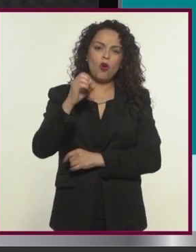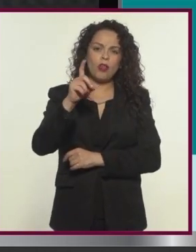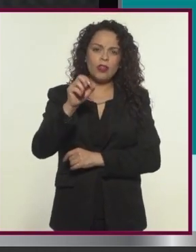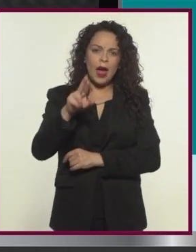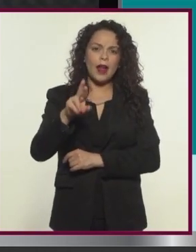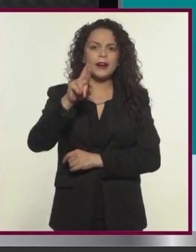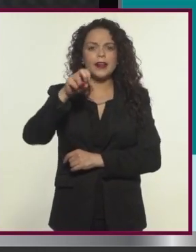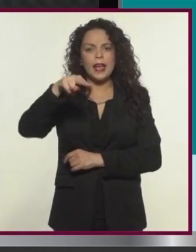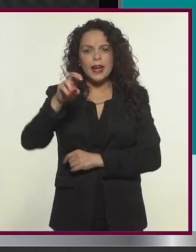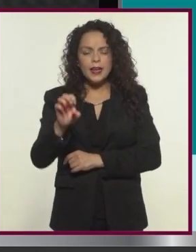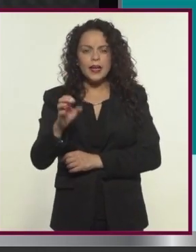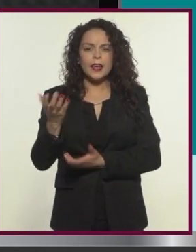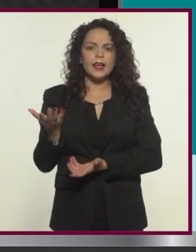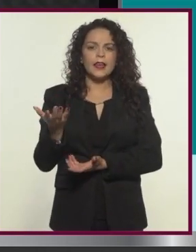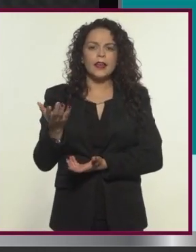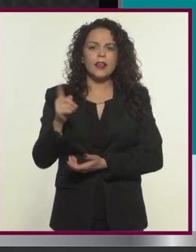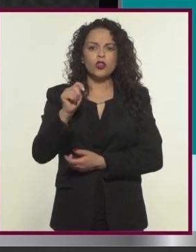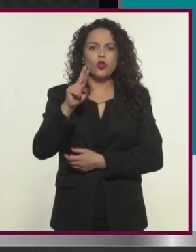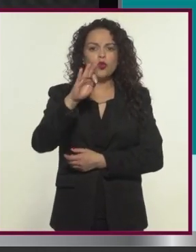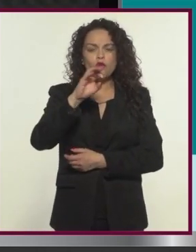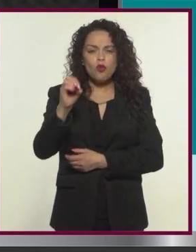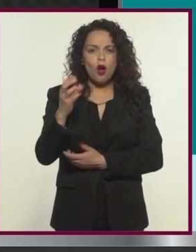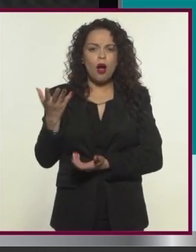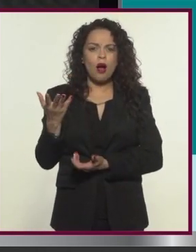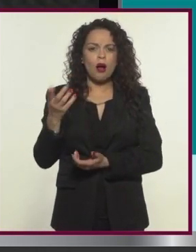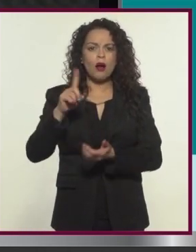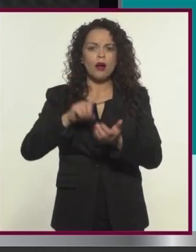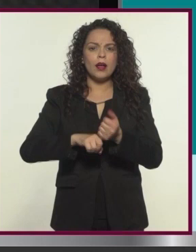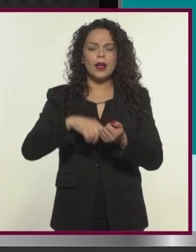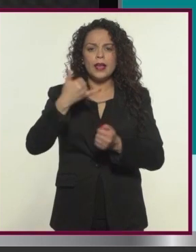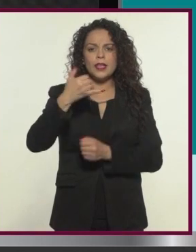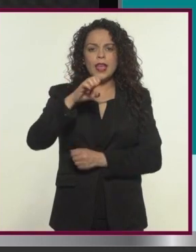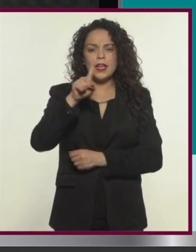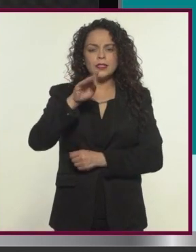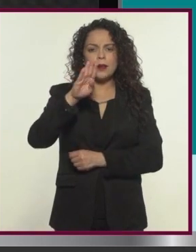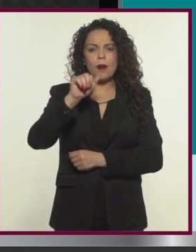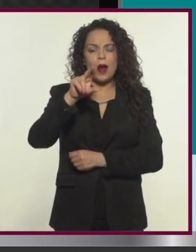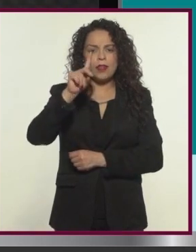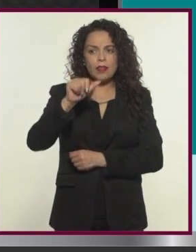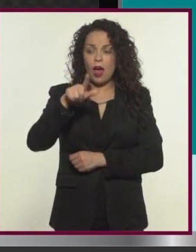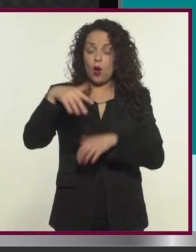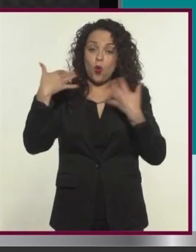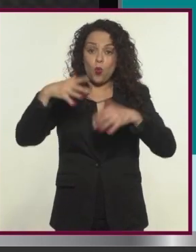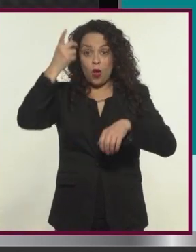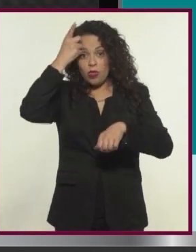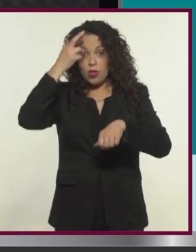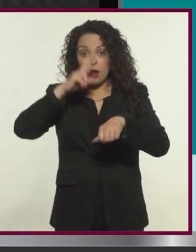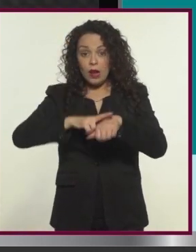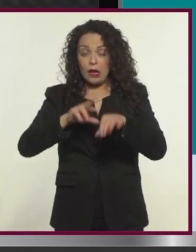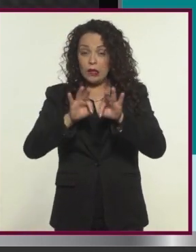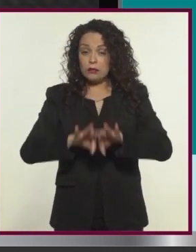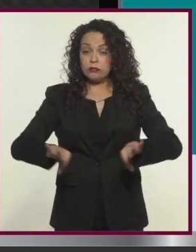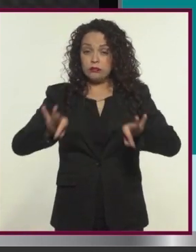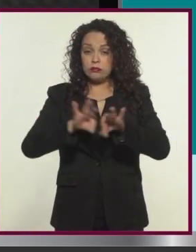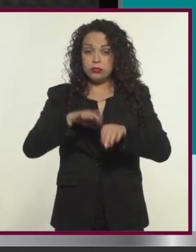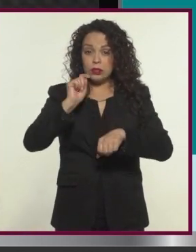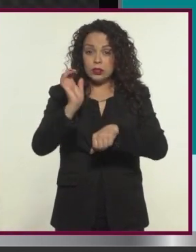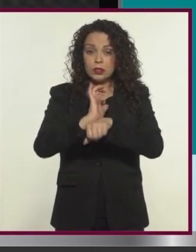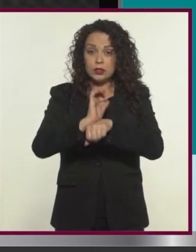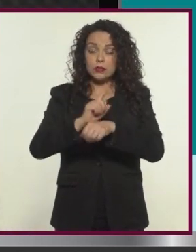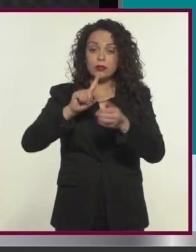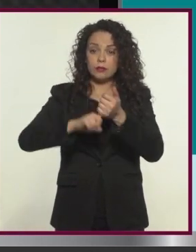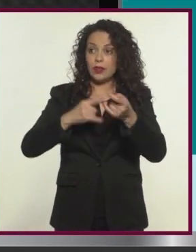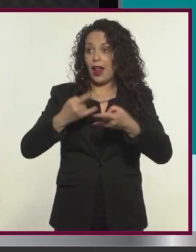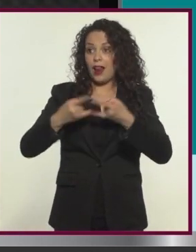Bazin, René, Truffaut, la misma Agnès Varda, que es una de las grandes directoras de cine que